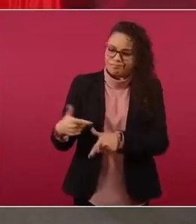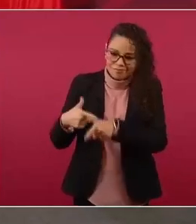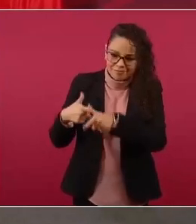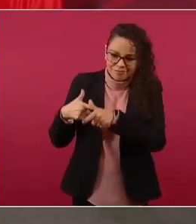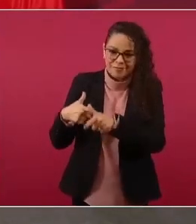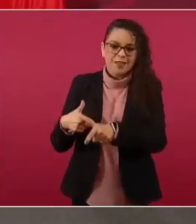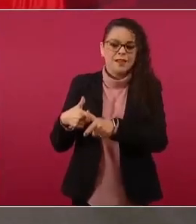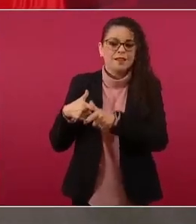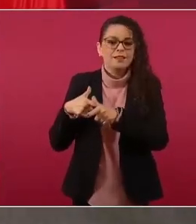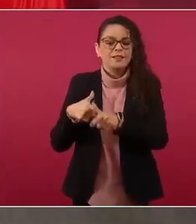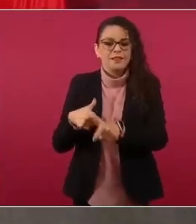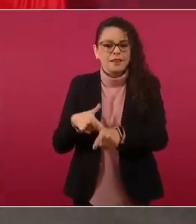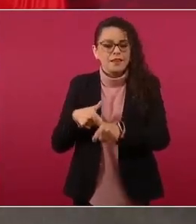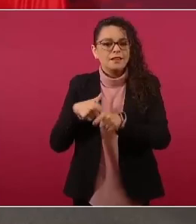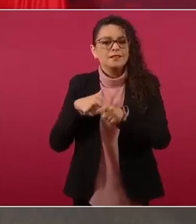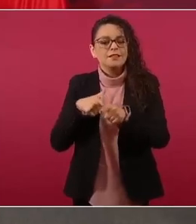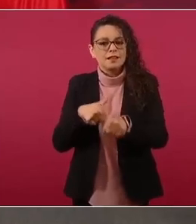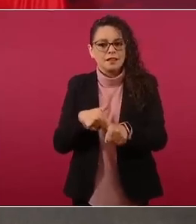el que podamos